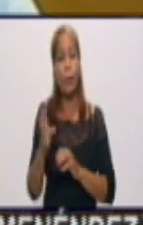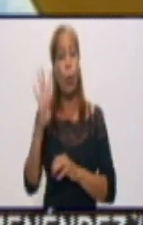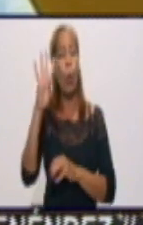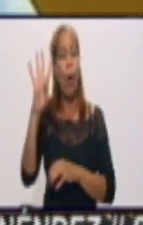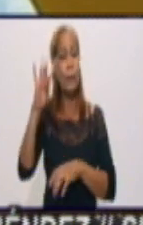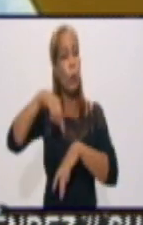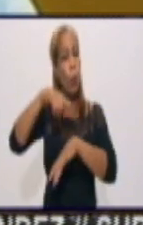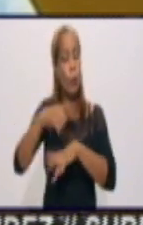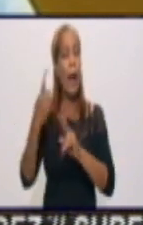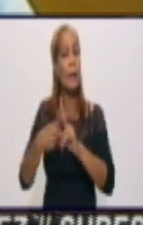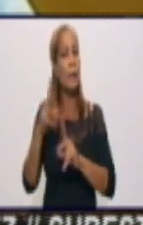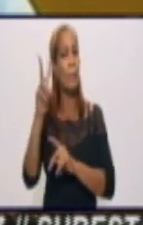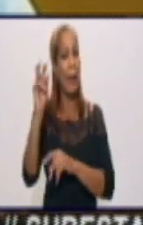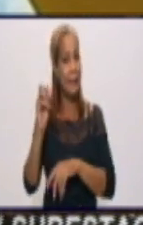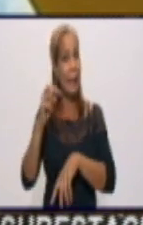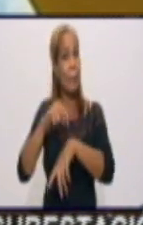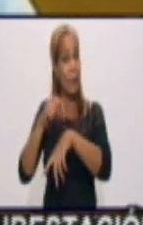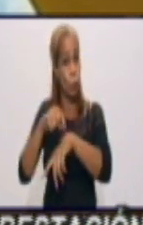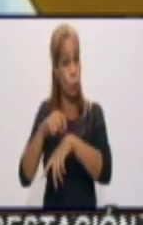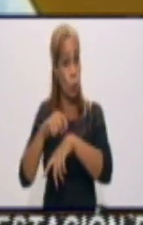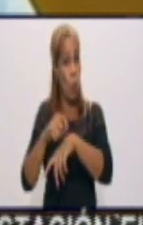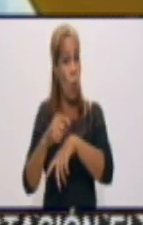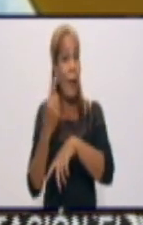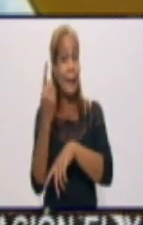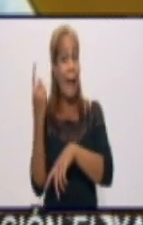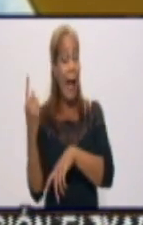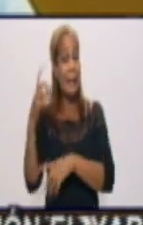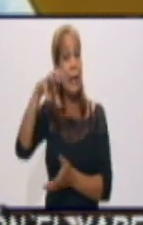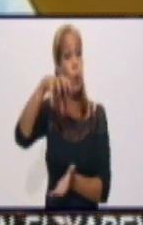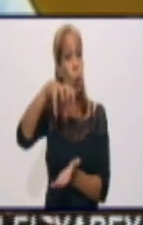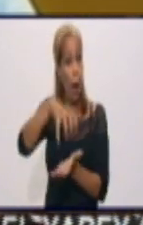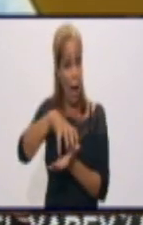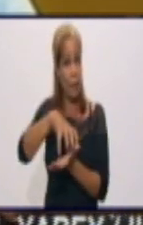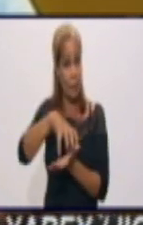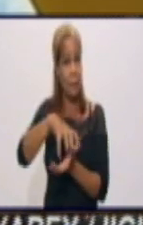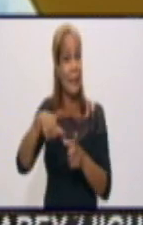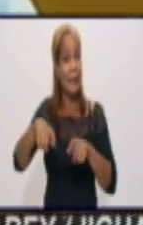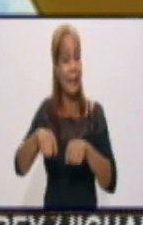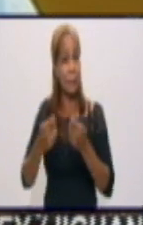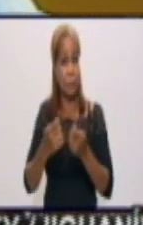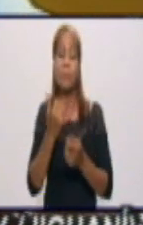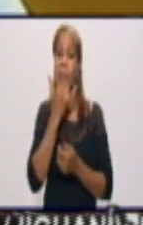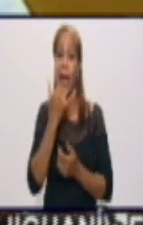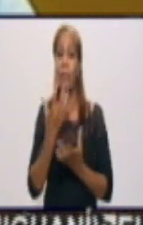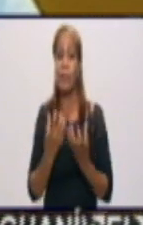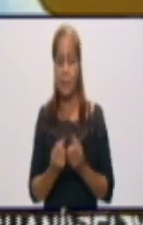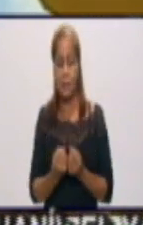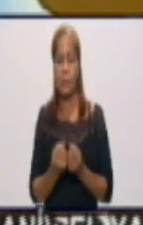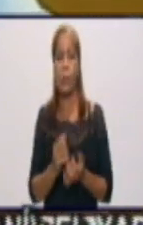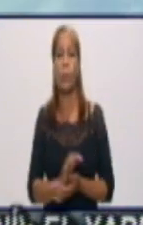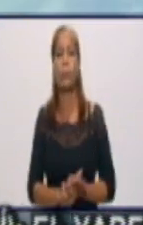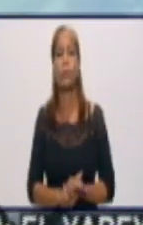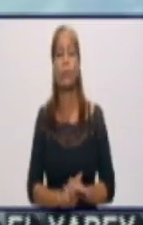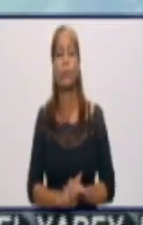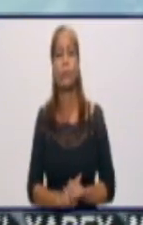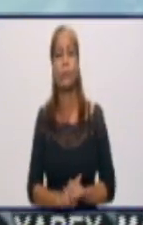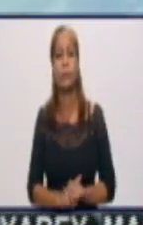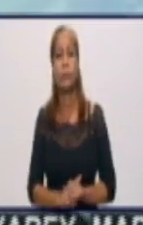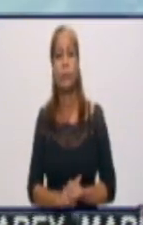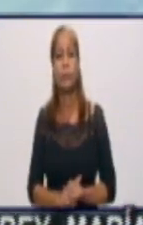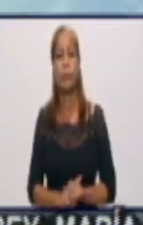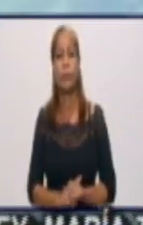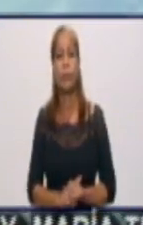minutos cada circuito excepto esto que dije que pasaron de la serie aquí quiero aclarar eso liga acaba de decir que se